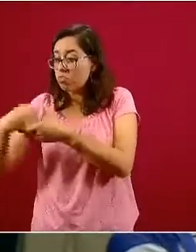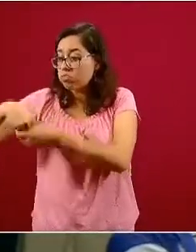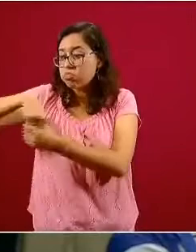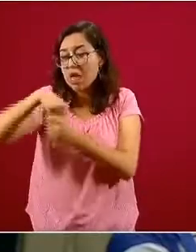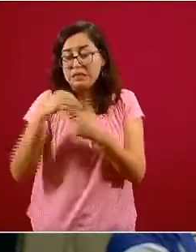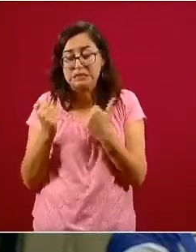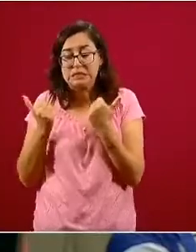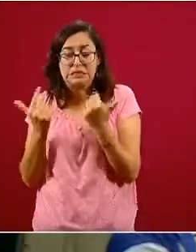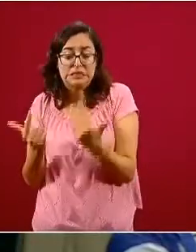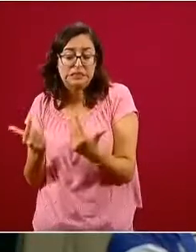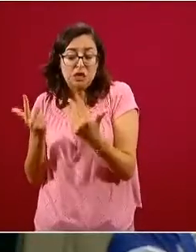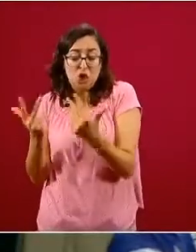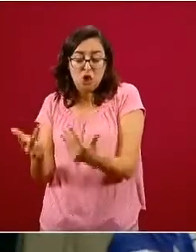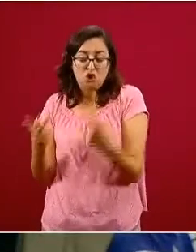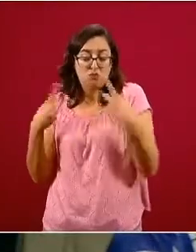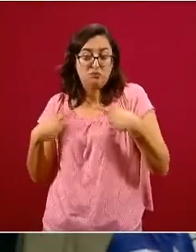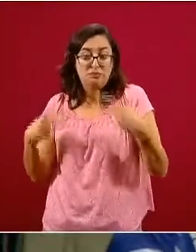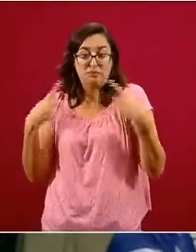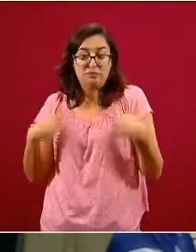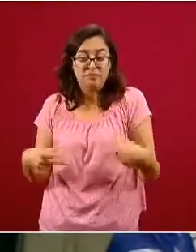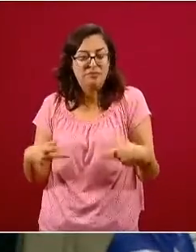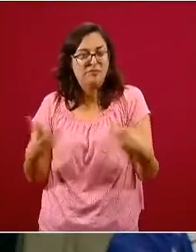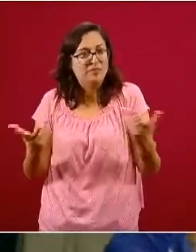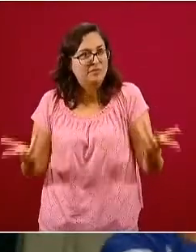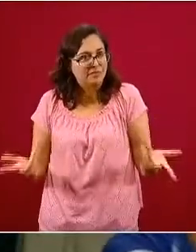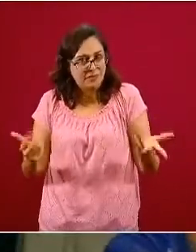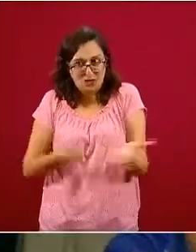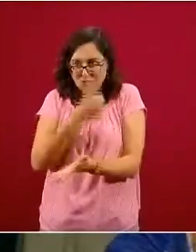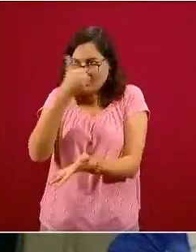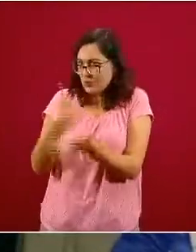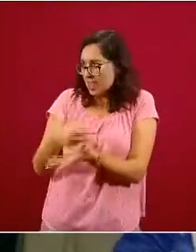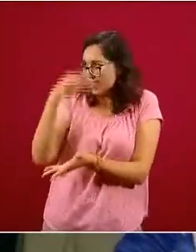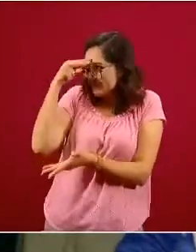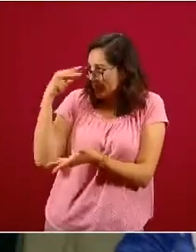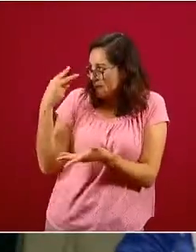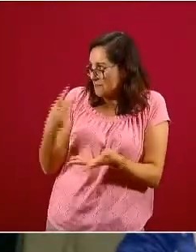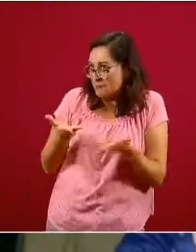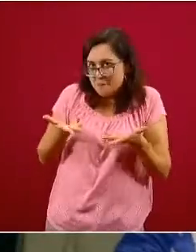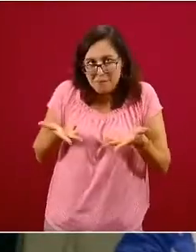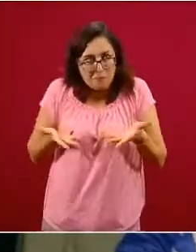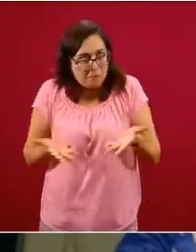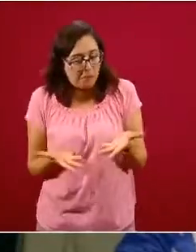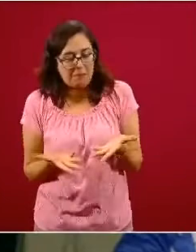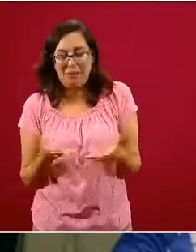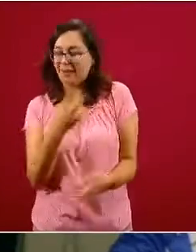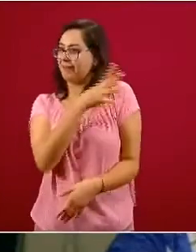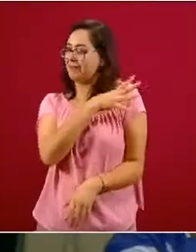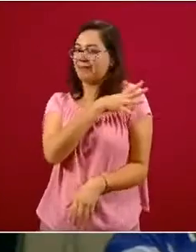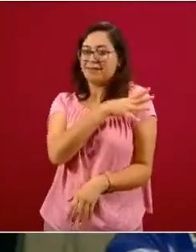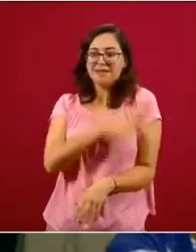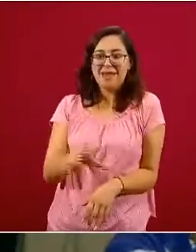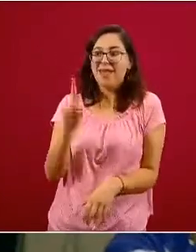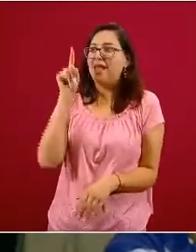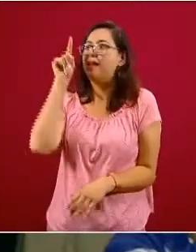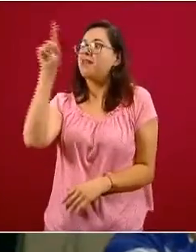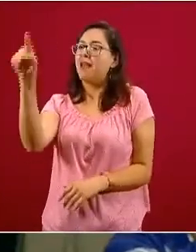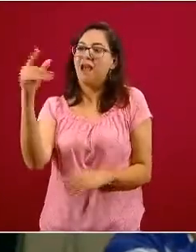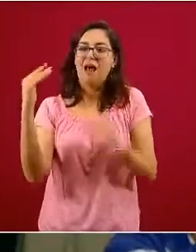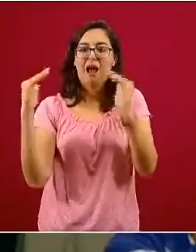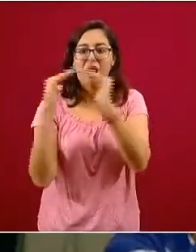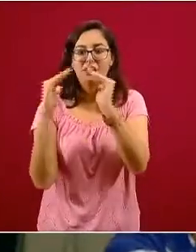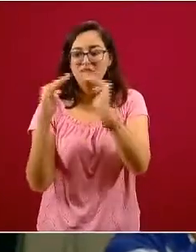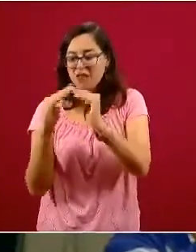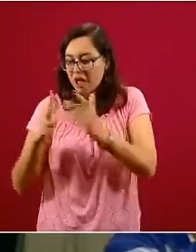Encontramos viviendas, que esto ya parecería increíble en una ciudad como la Ciudad de México, viviendas con piso de